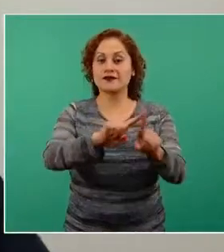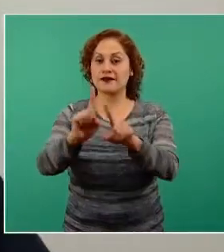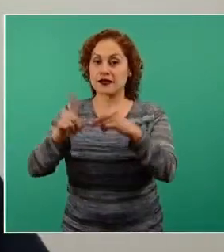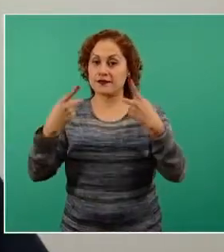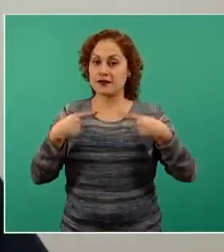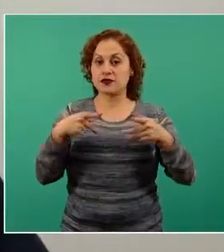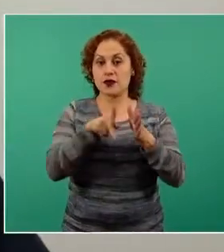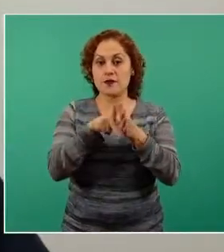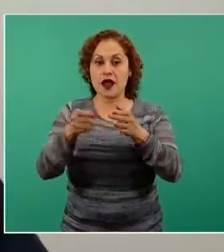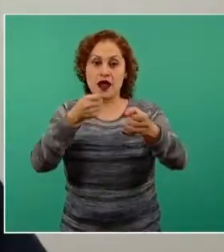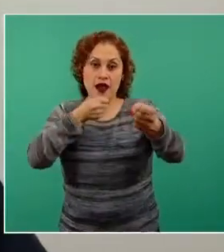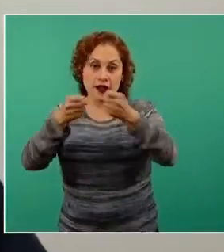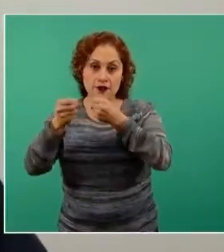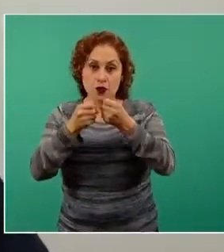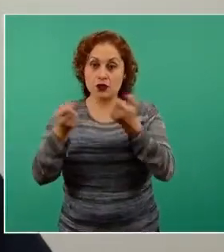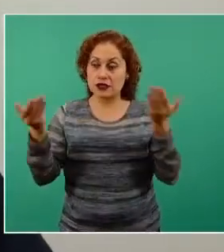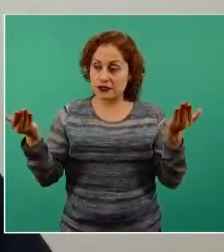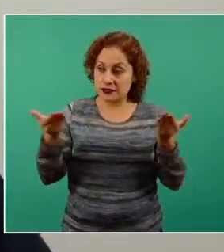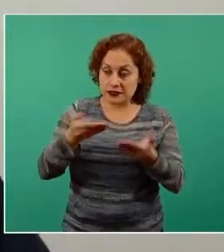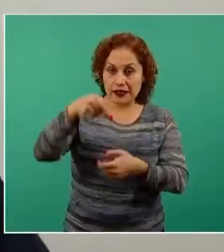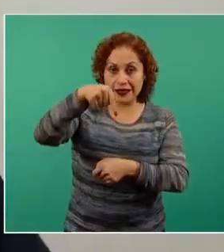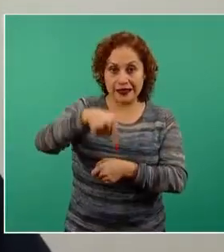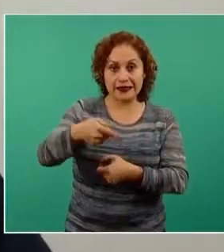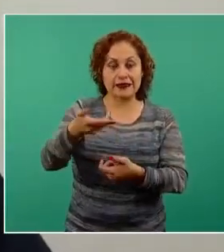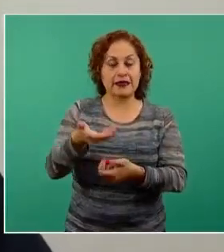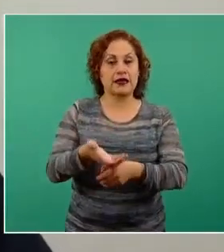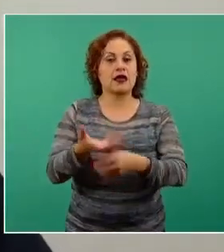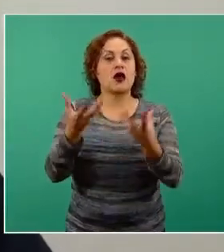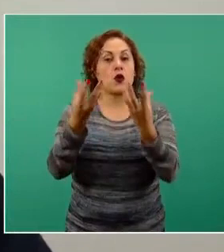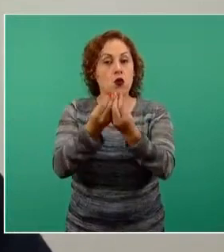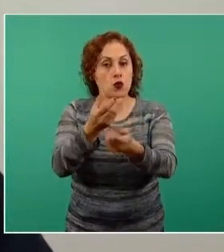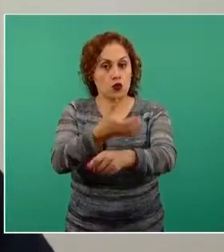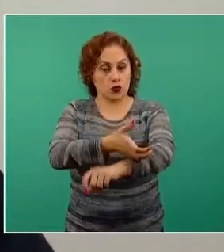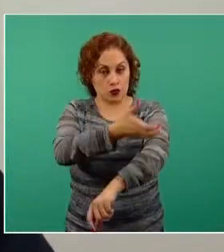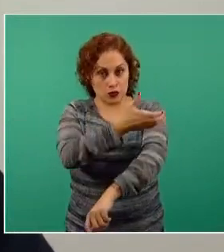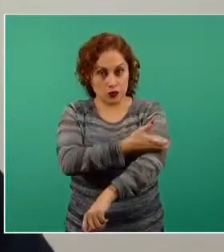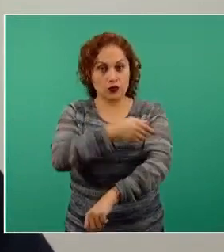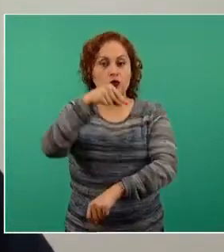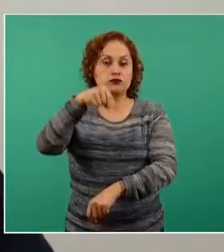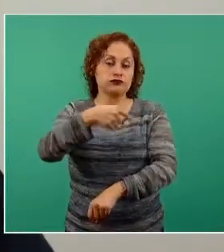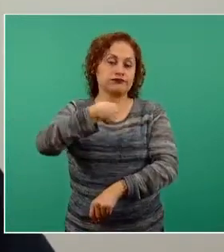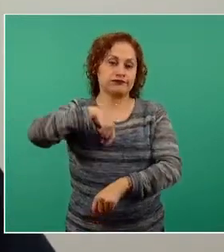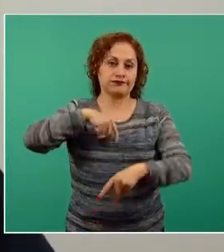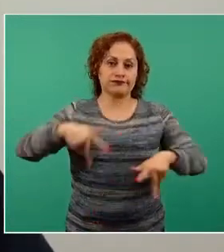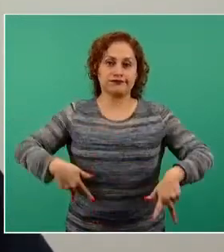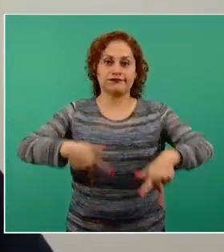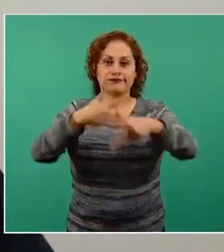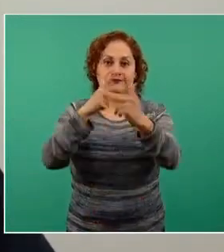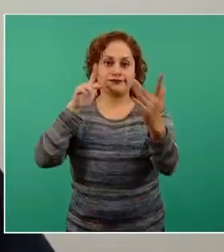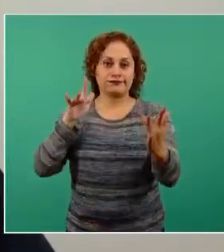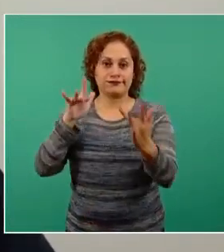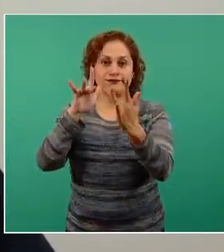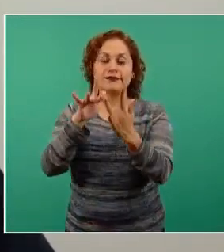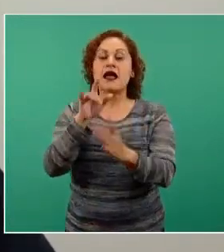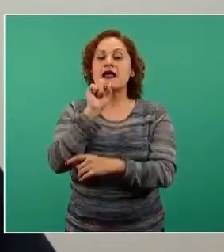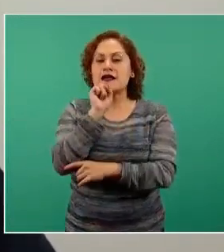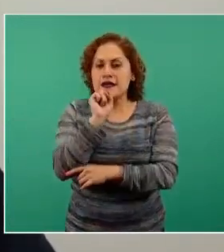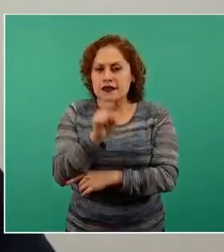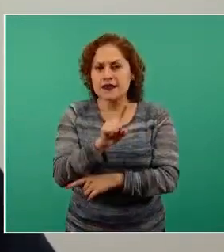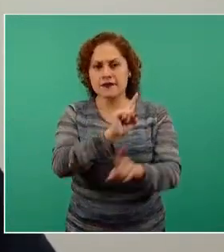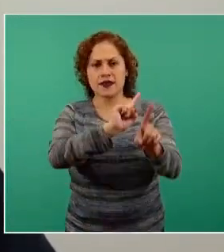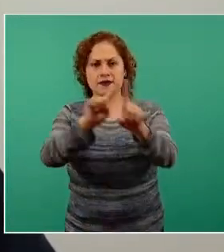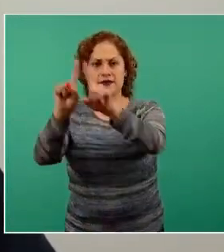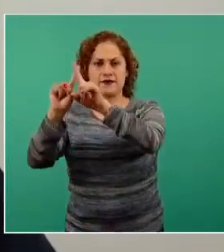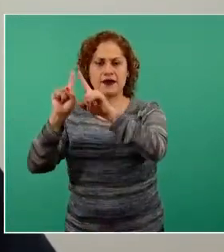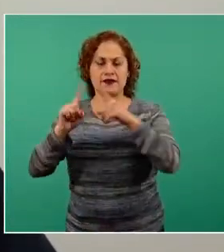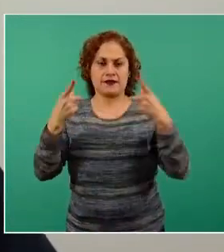medios de comunicación que también nos acompañan en esta transmisión por la vía virtual y, por supuesto, a todas las personas que